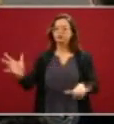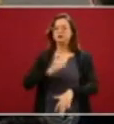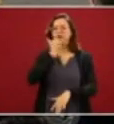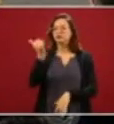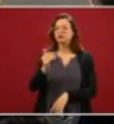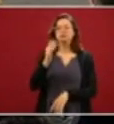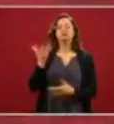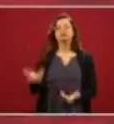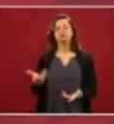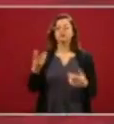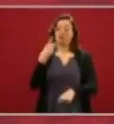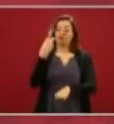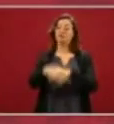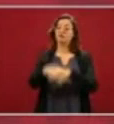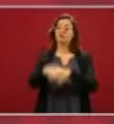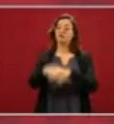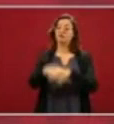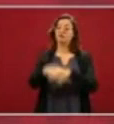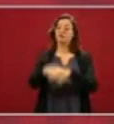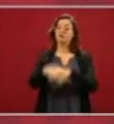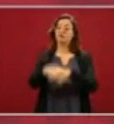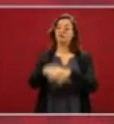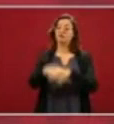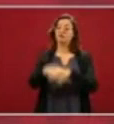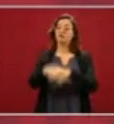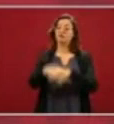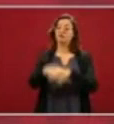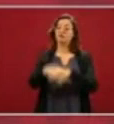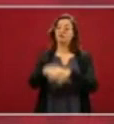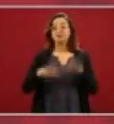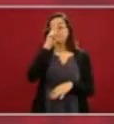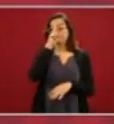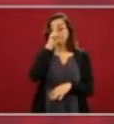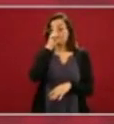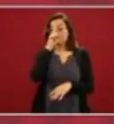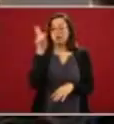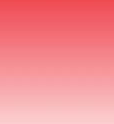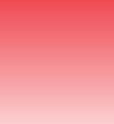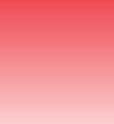tanto nos afectan, a veces quizá más que el propio virus. Presidente.